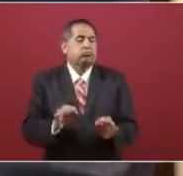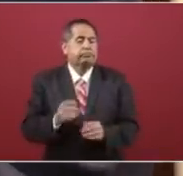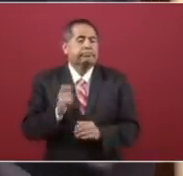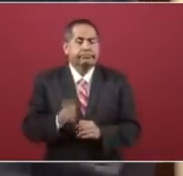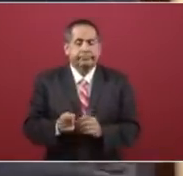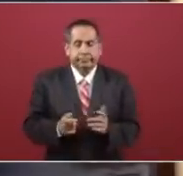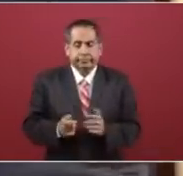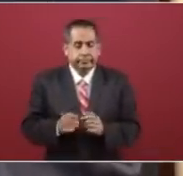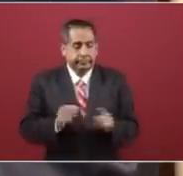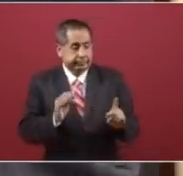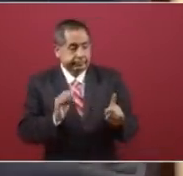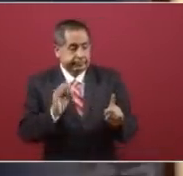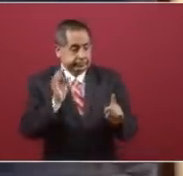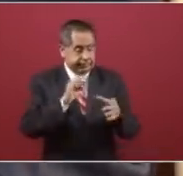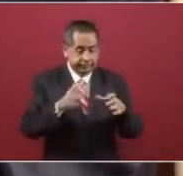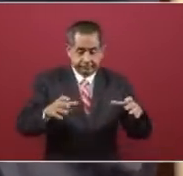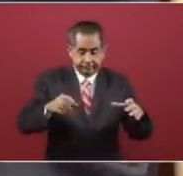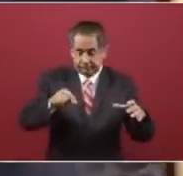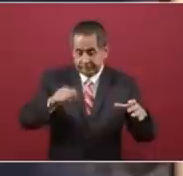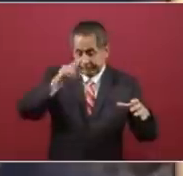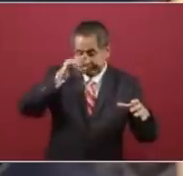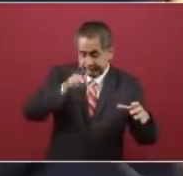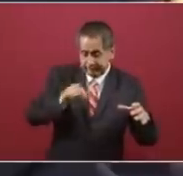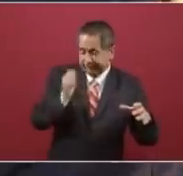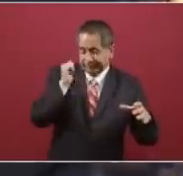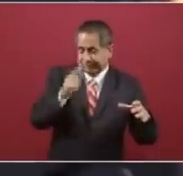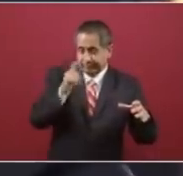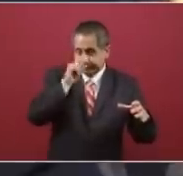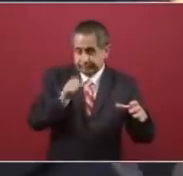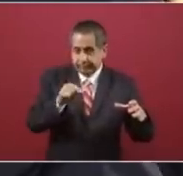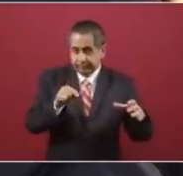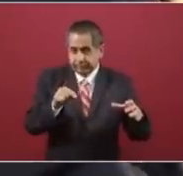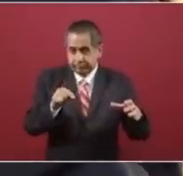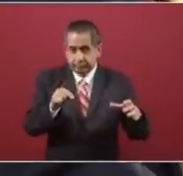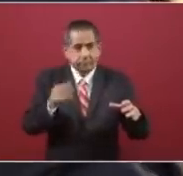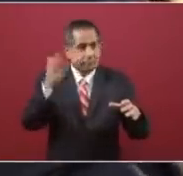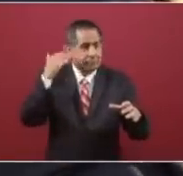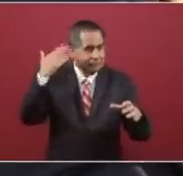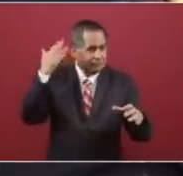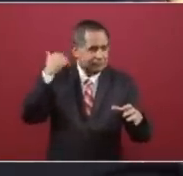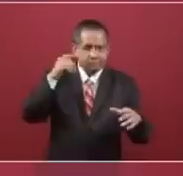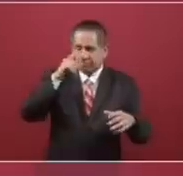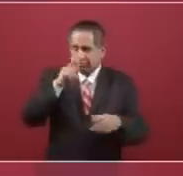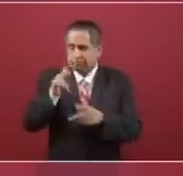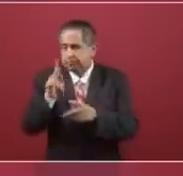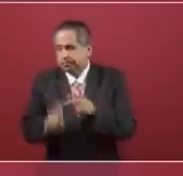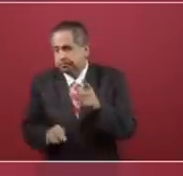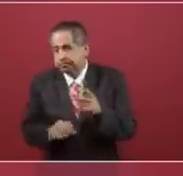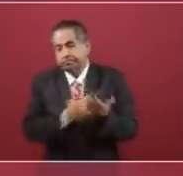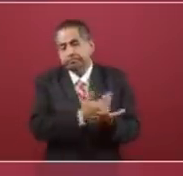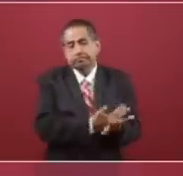Porque si falla una de las partes, una empresa se queda trunco el proceso.